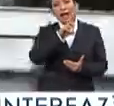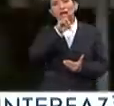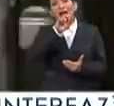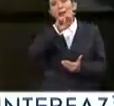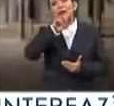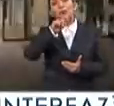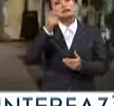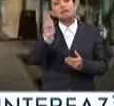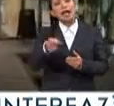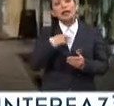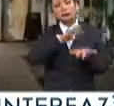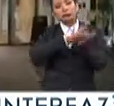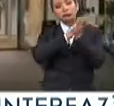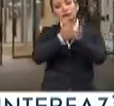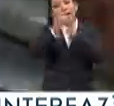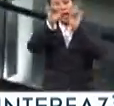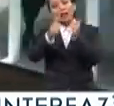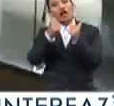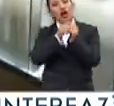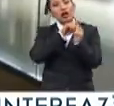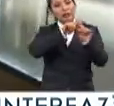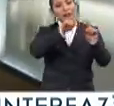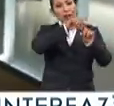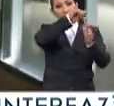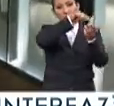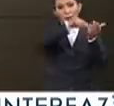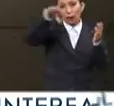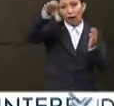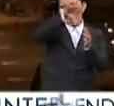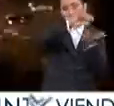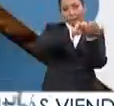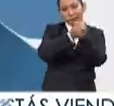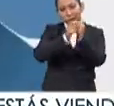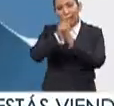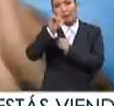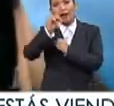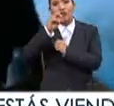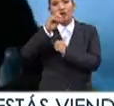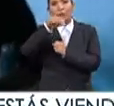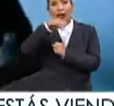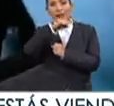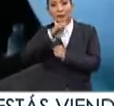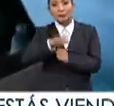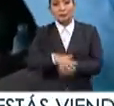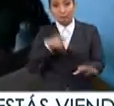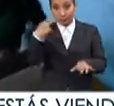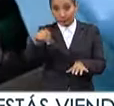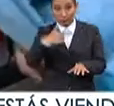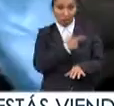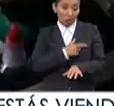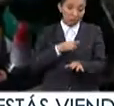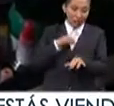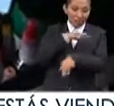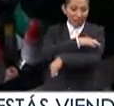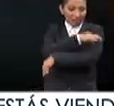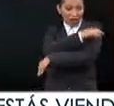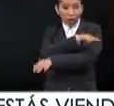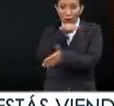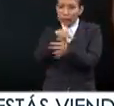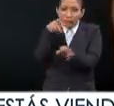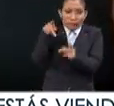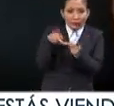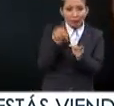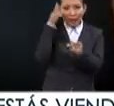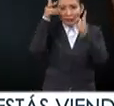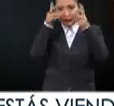cuenta su evolución artística a través de instalaciones y performance si lo tuyo son los tatuajes el lugar ideal